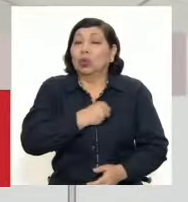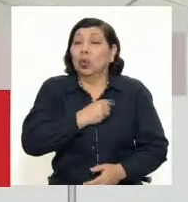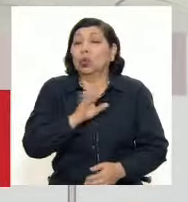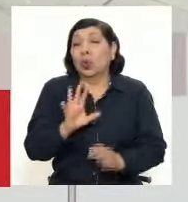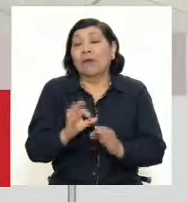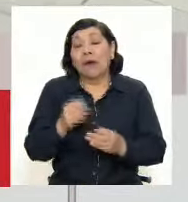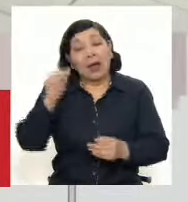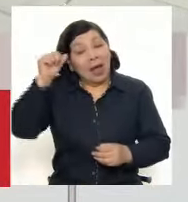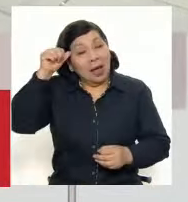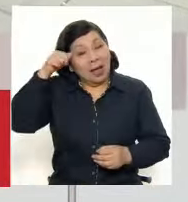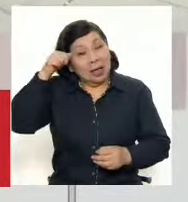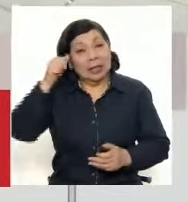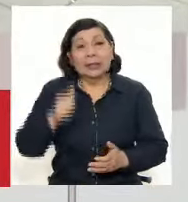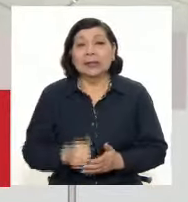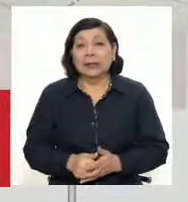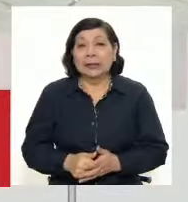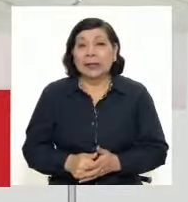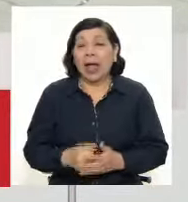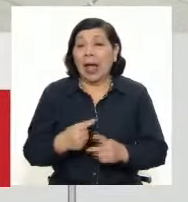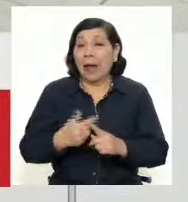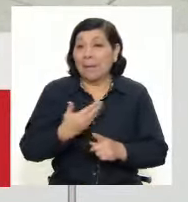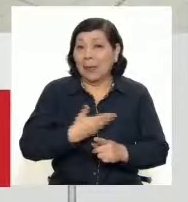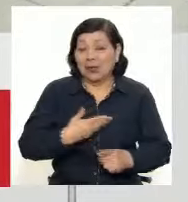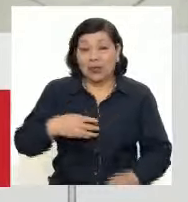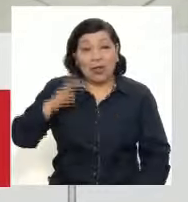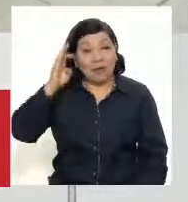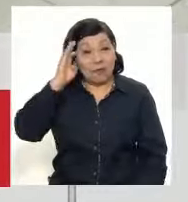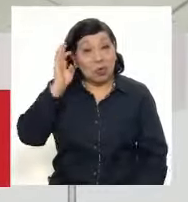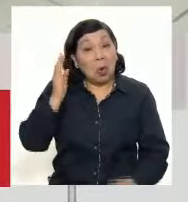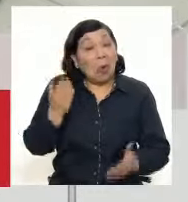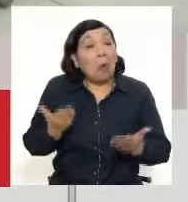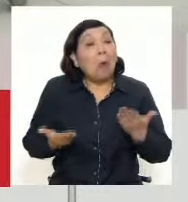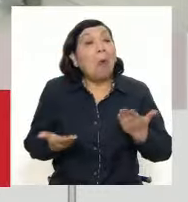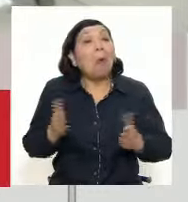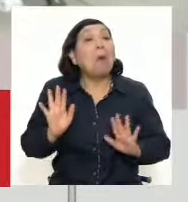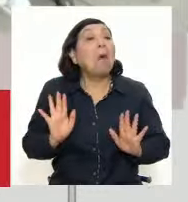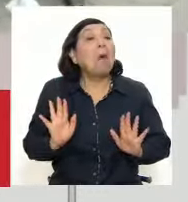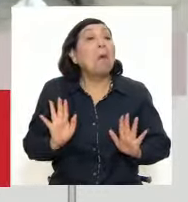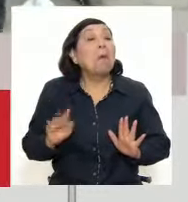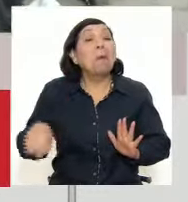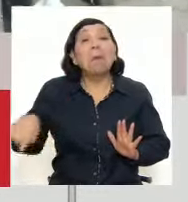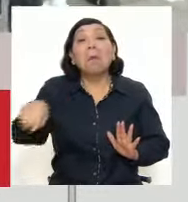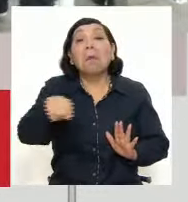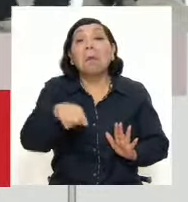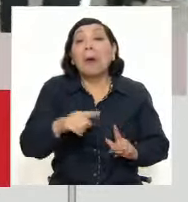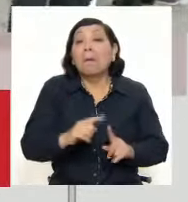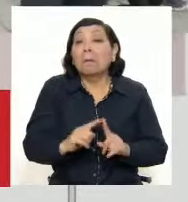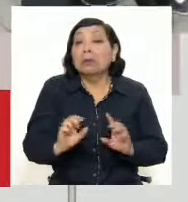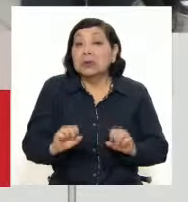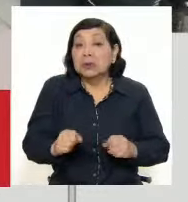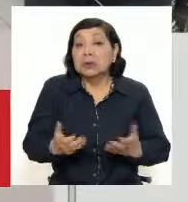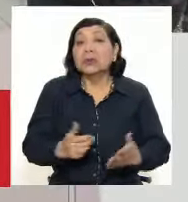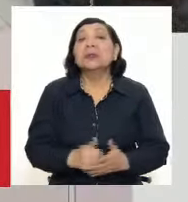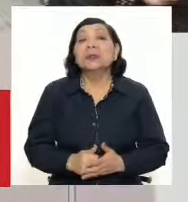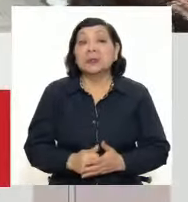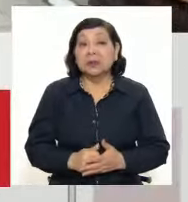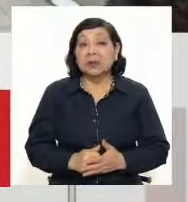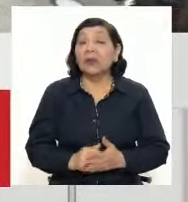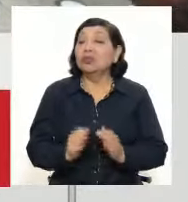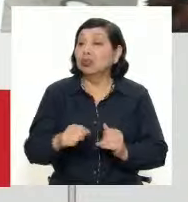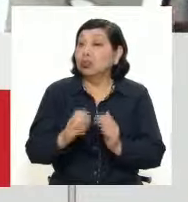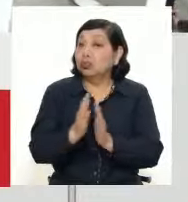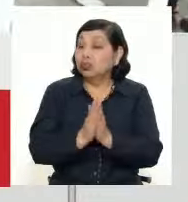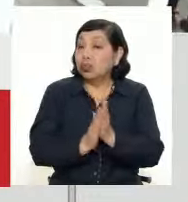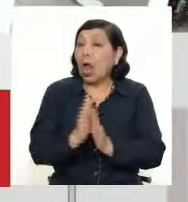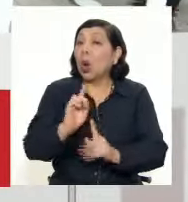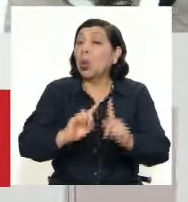familia y recordar al expresidente Alberto Fujimori. De repente, esta ocasión ha sido aprovechado